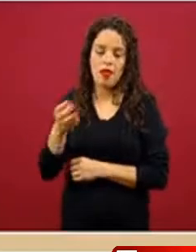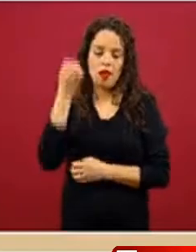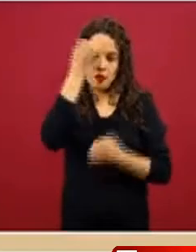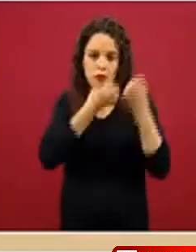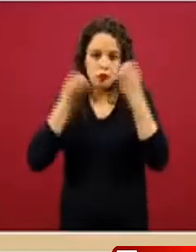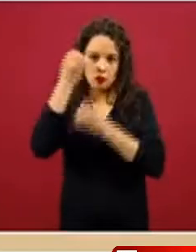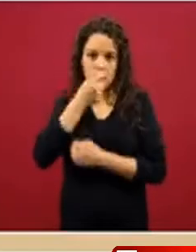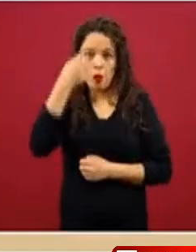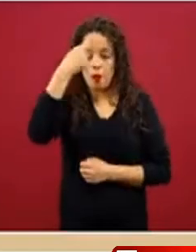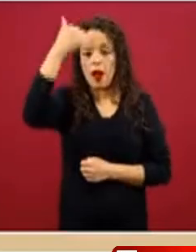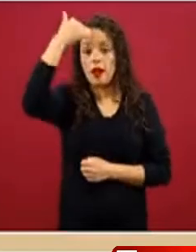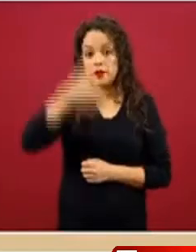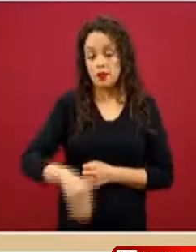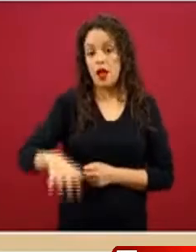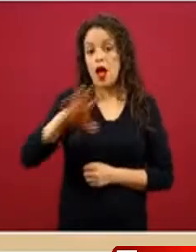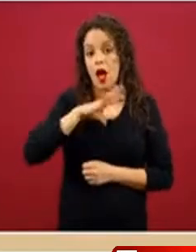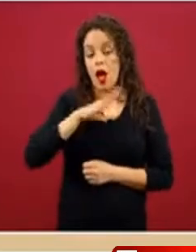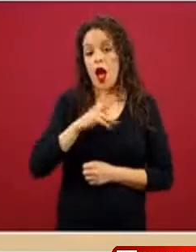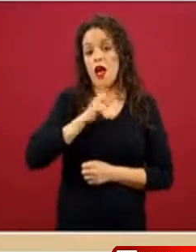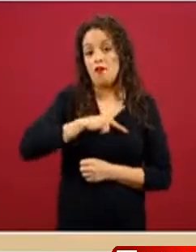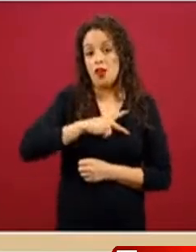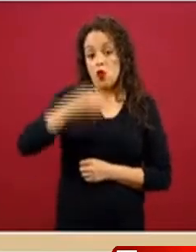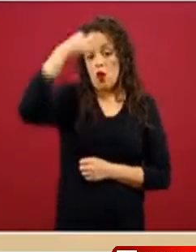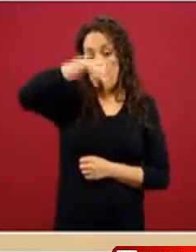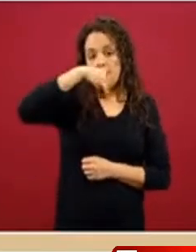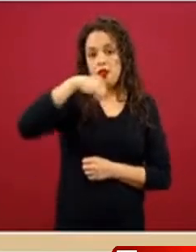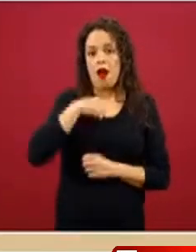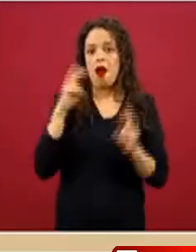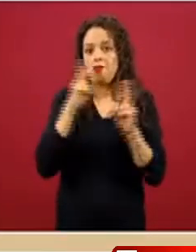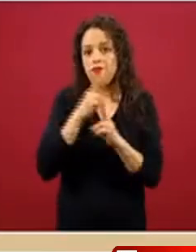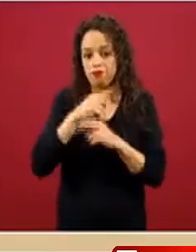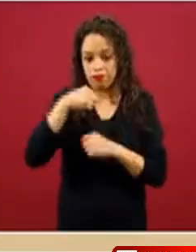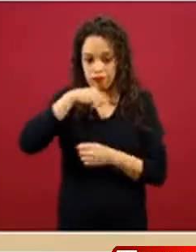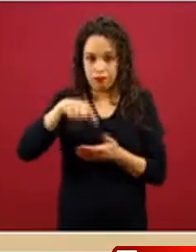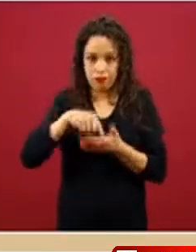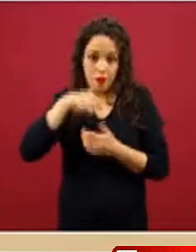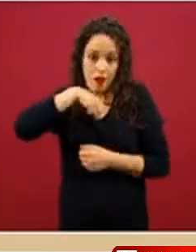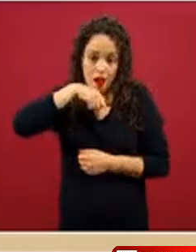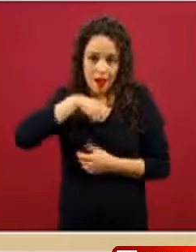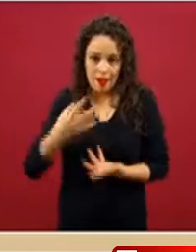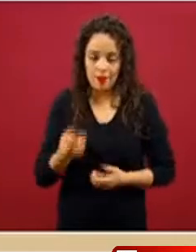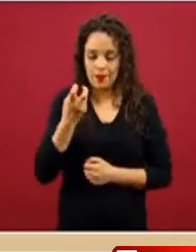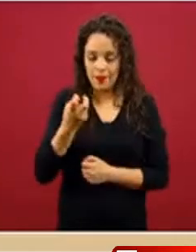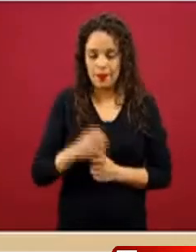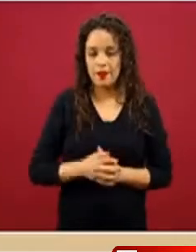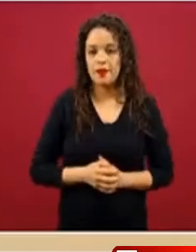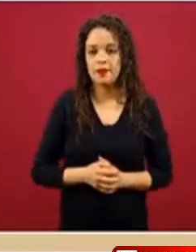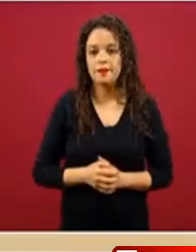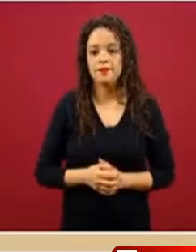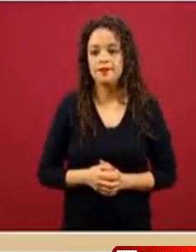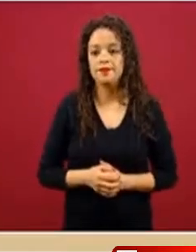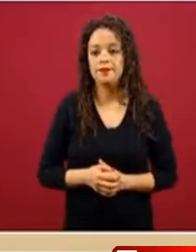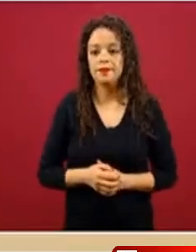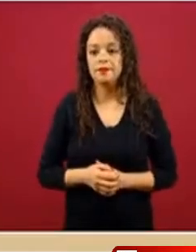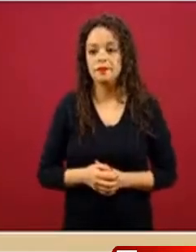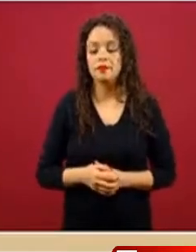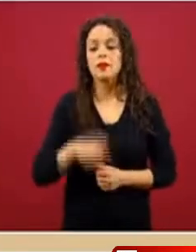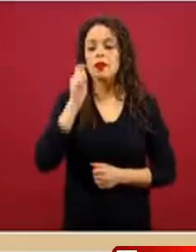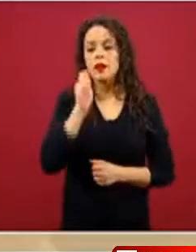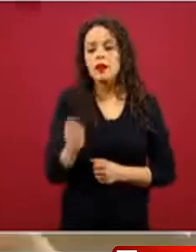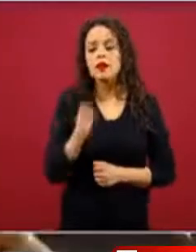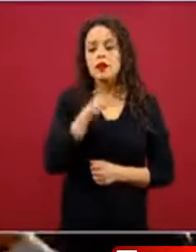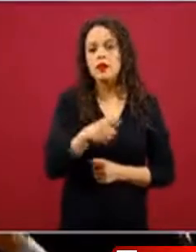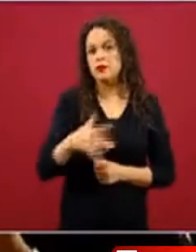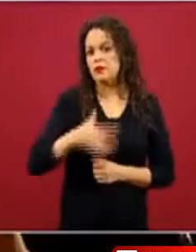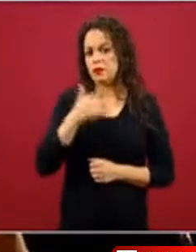vías respiratorias. Y fue menor el grupo o la cantidad de personas que fueron, sí presentaban